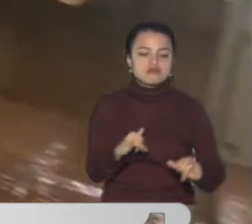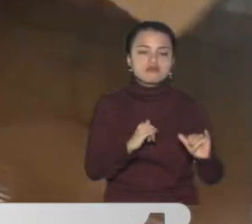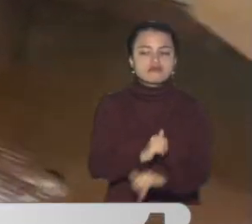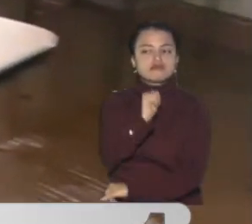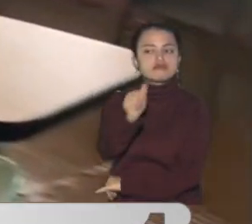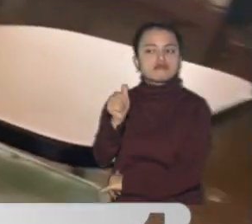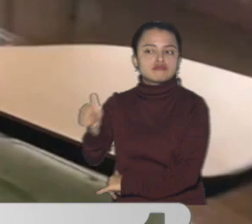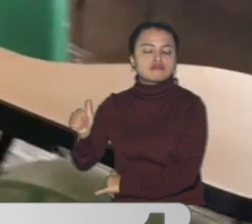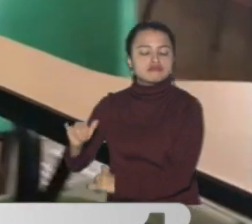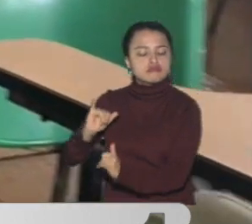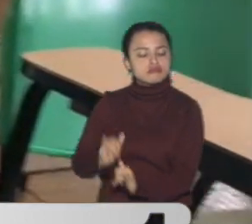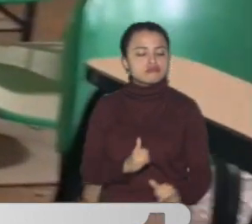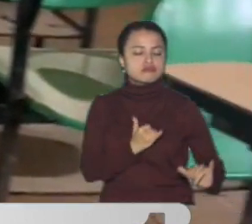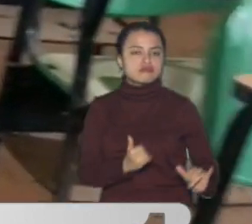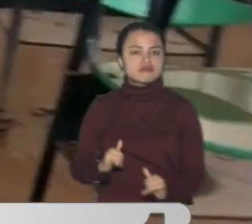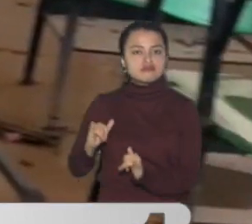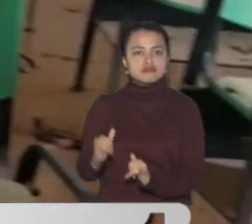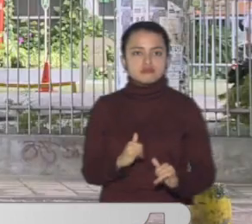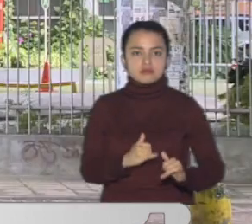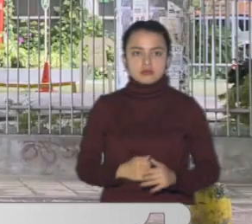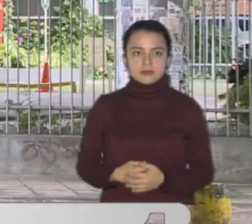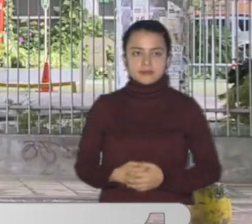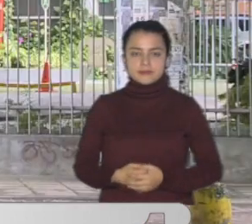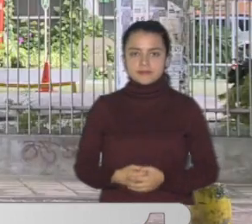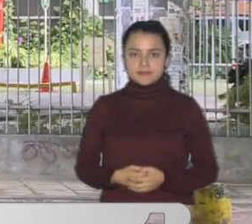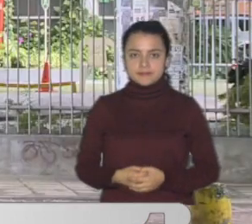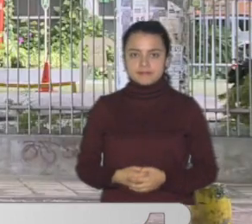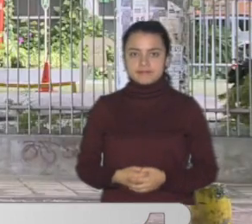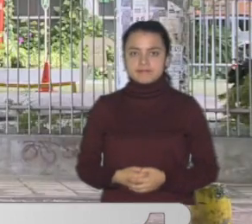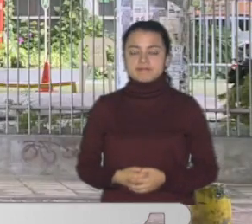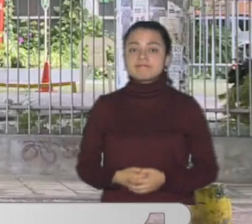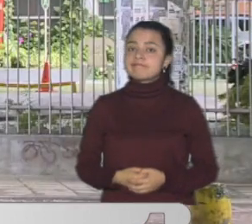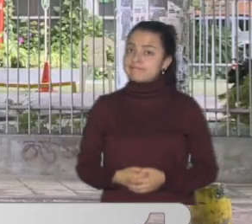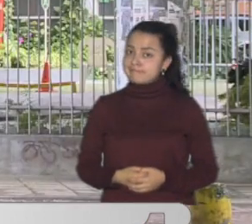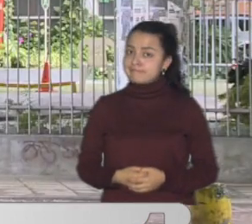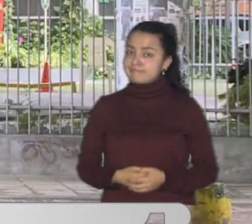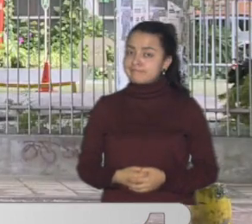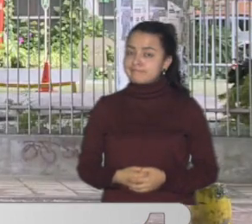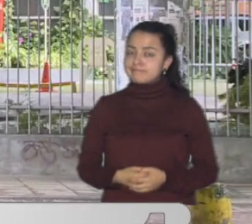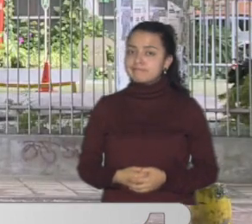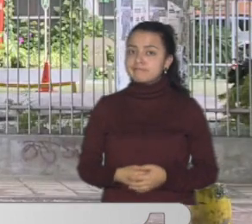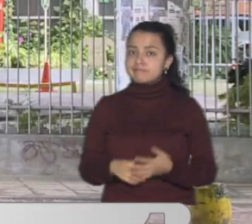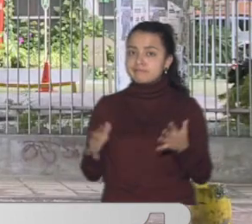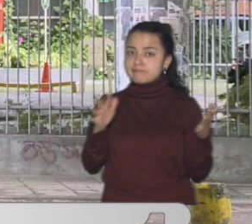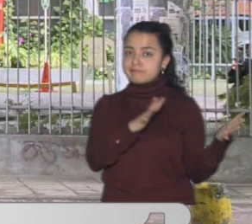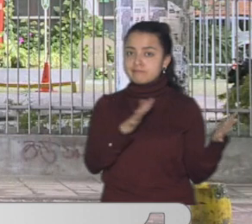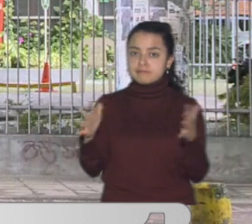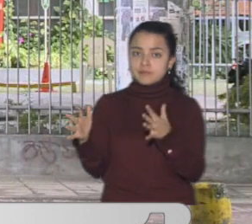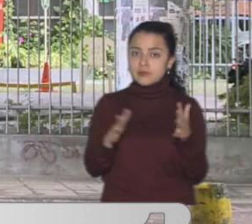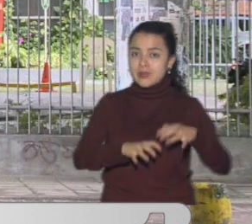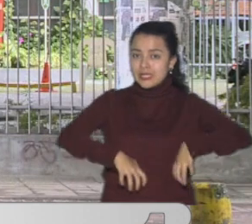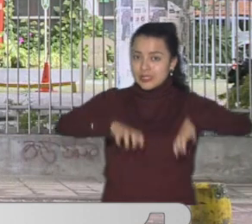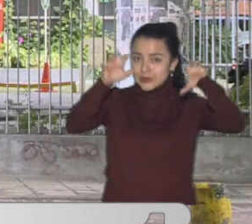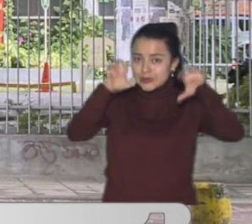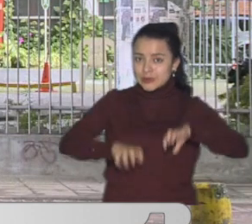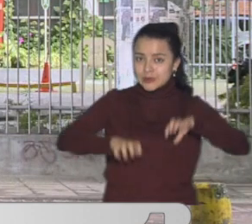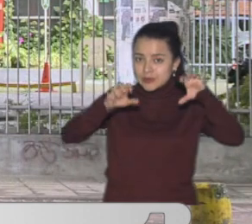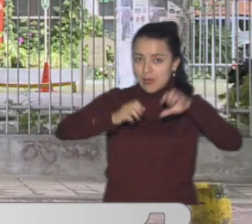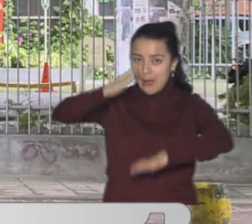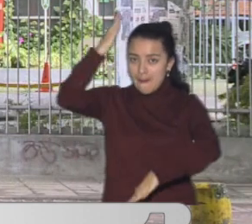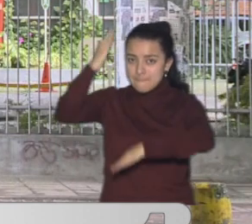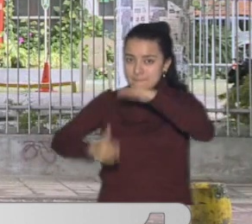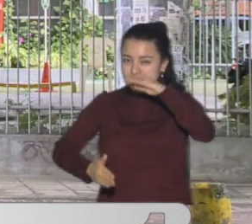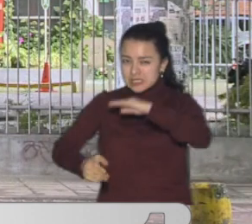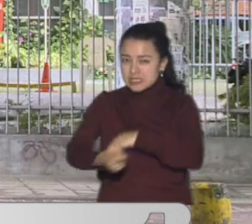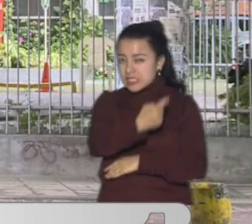colegio y retomar la agenda escolar. Se espera que hasta el mes de septiembre se extiendan tanto las lluvias como la calamidad